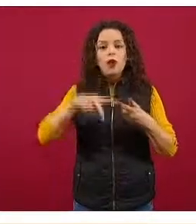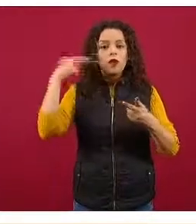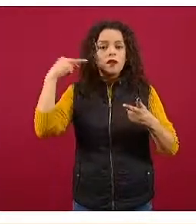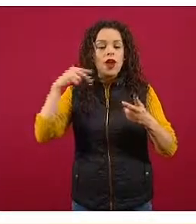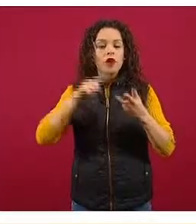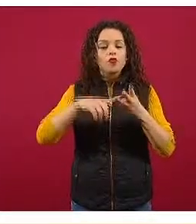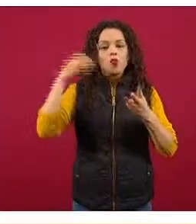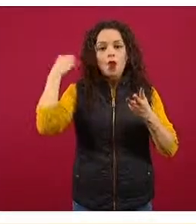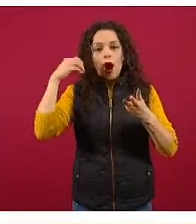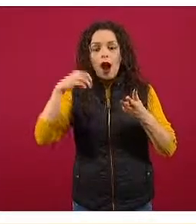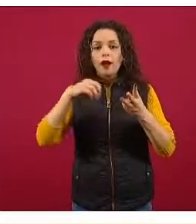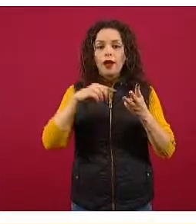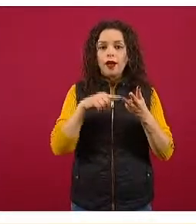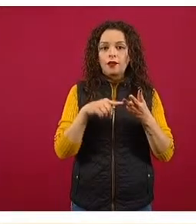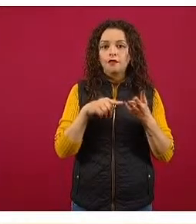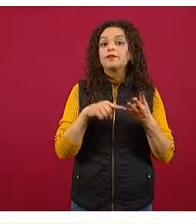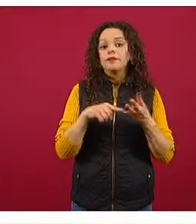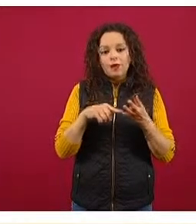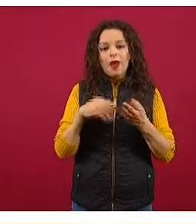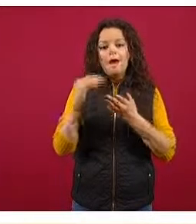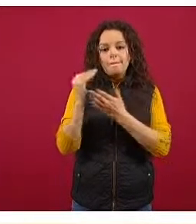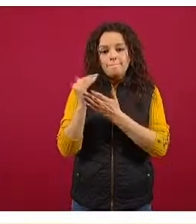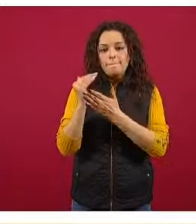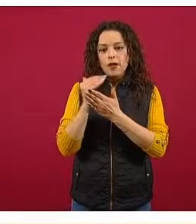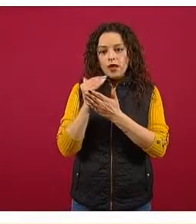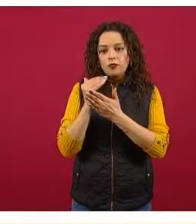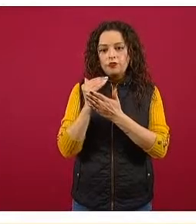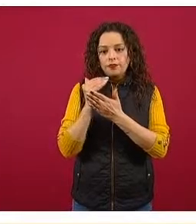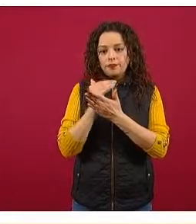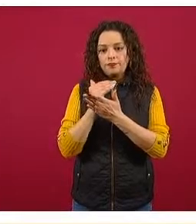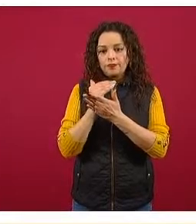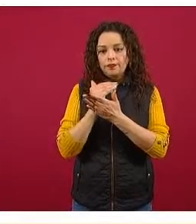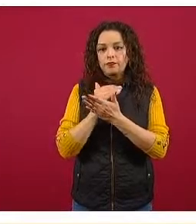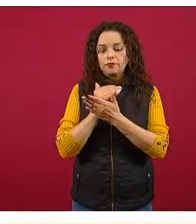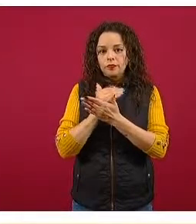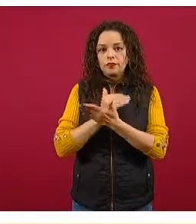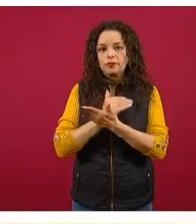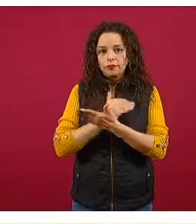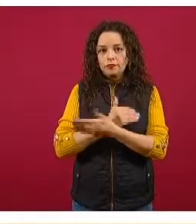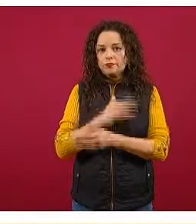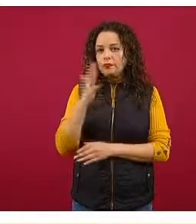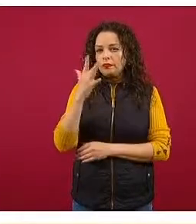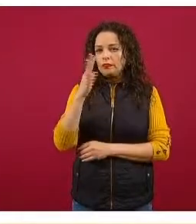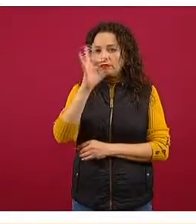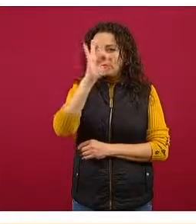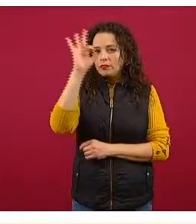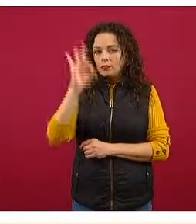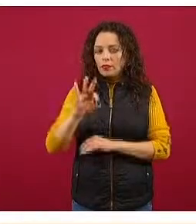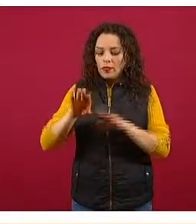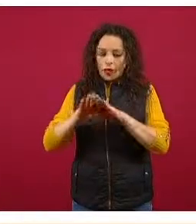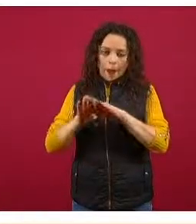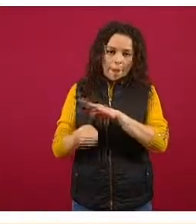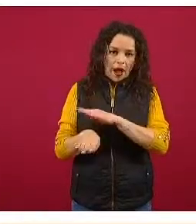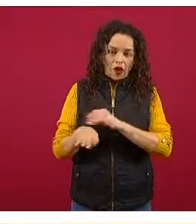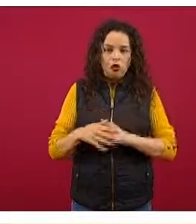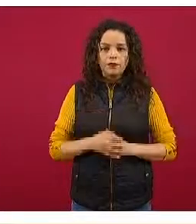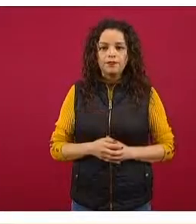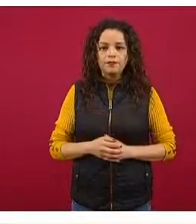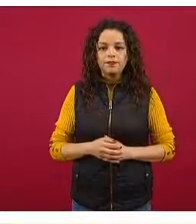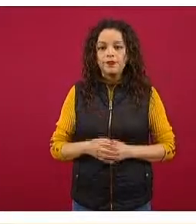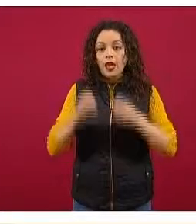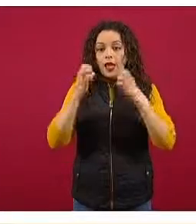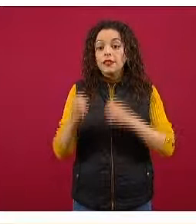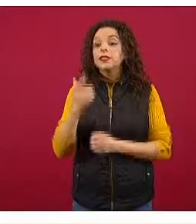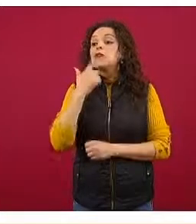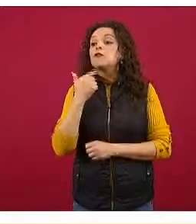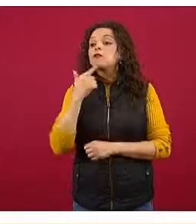reportado el menor de los avances, que va por debajo del 50%, bueno, están en rojo